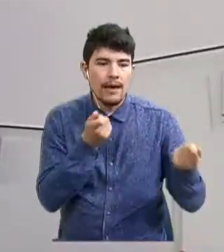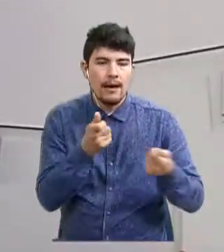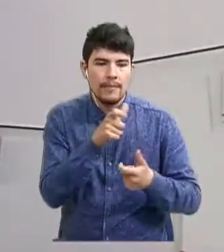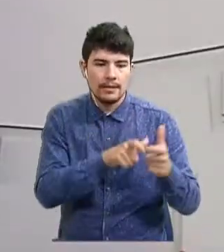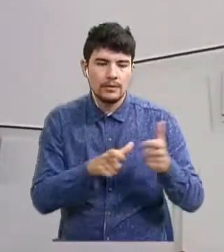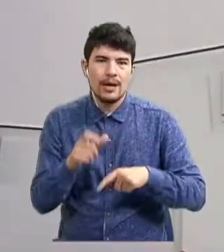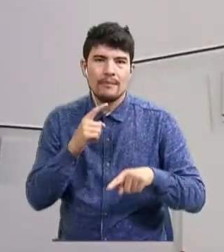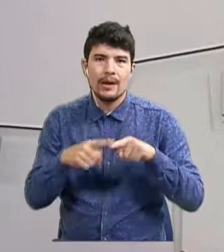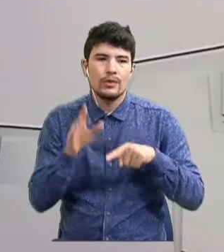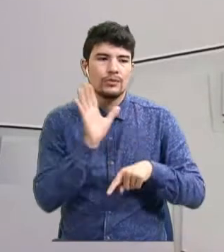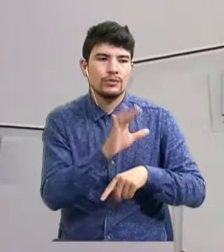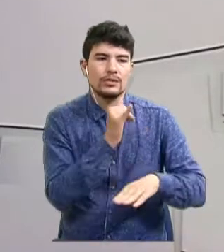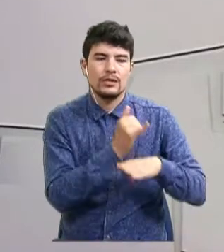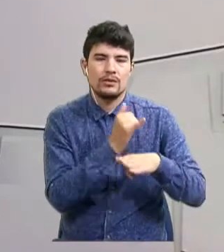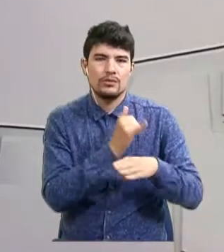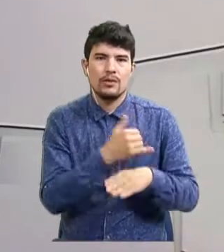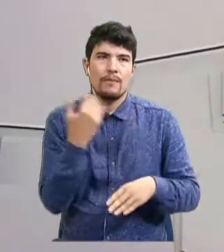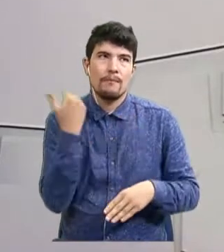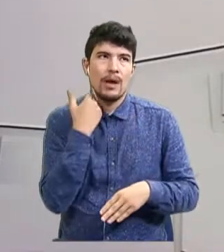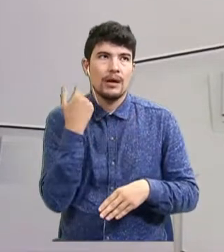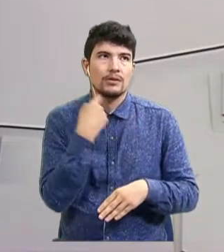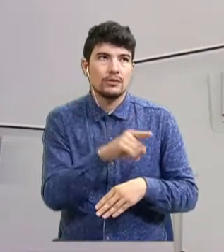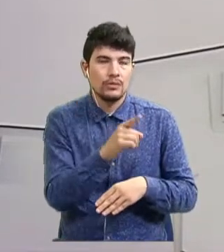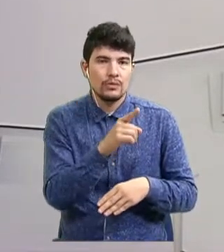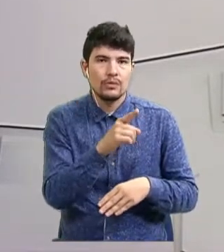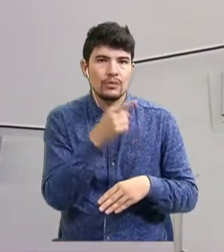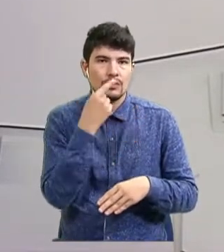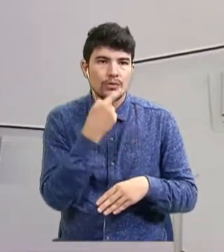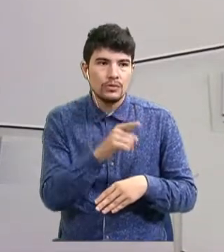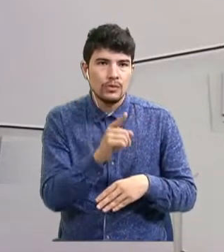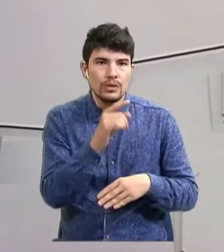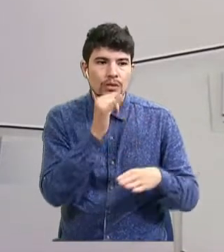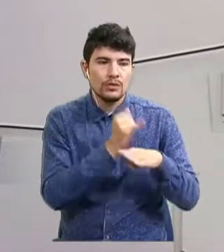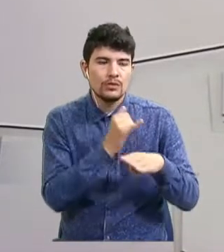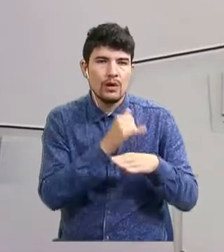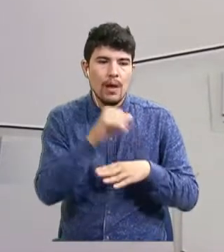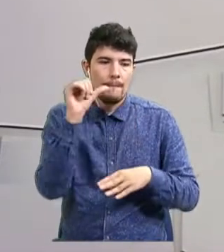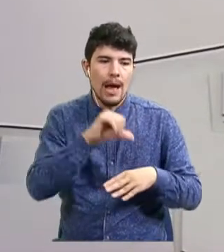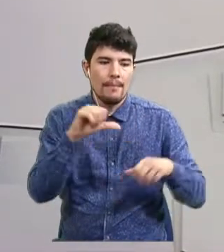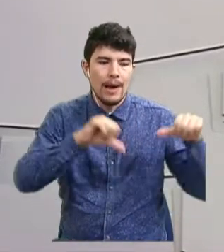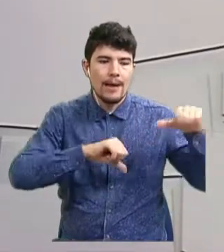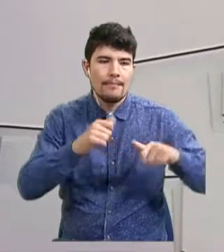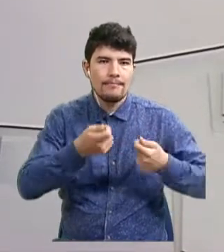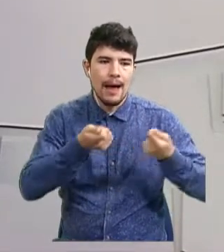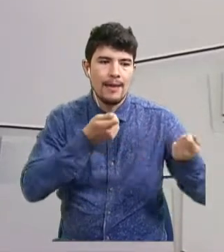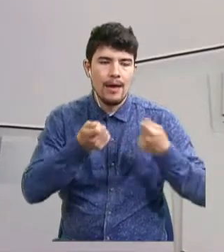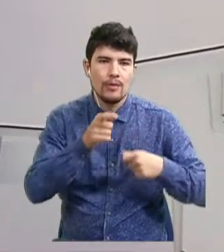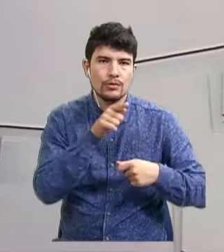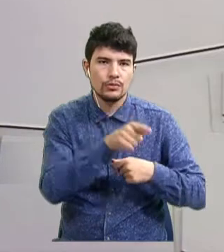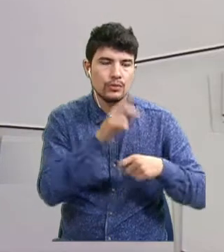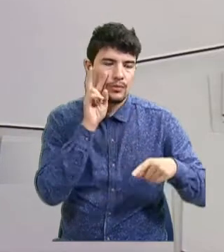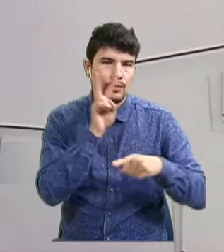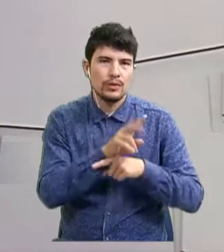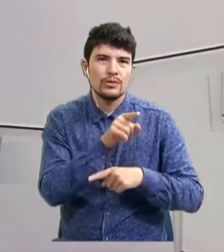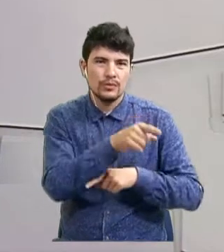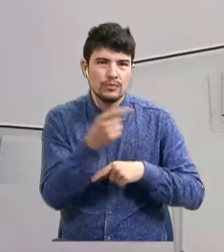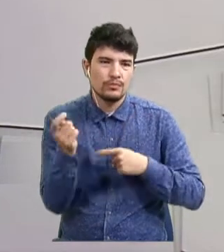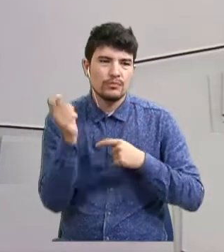que fracasó en la manera de concebir, el funcionamiento de la misma, empezando por su